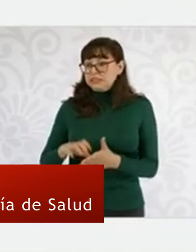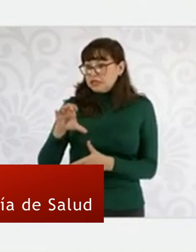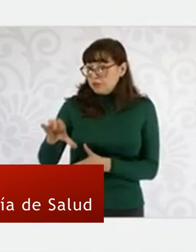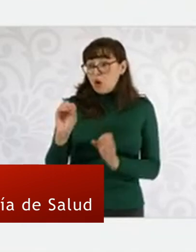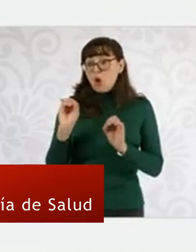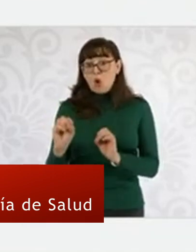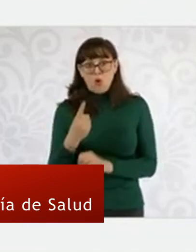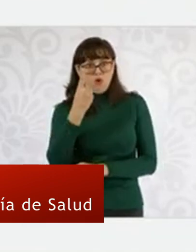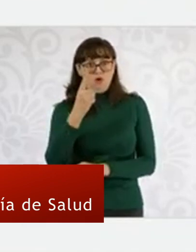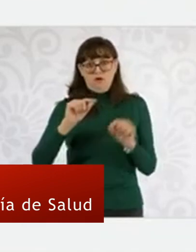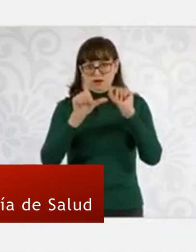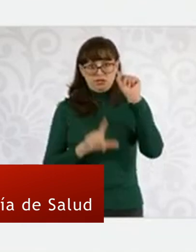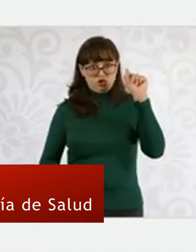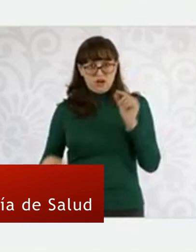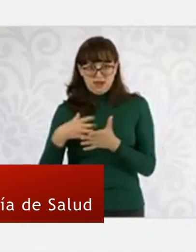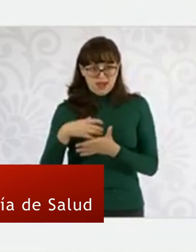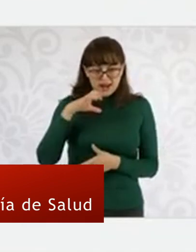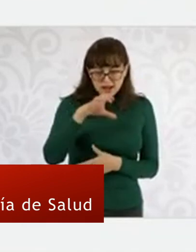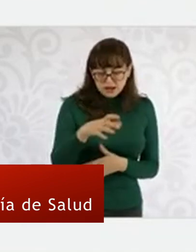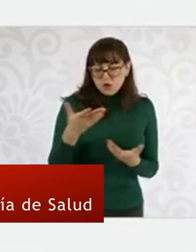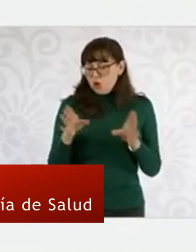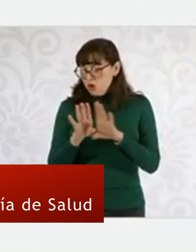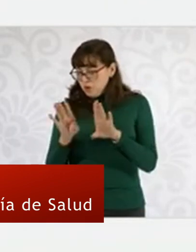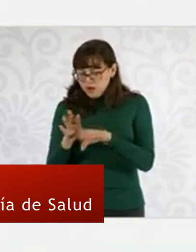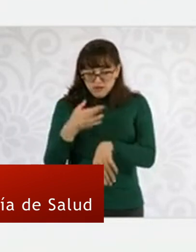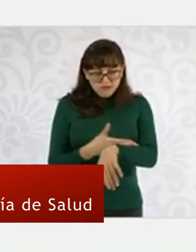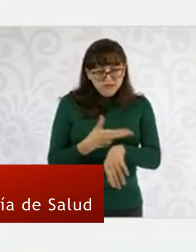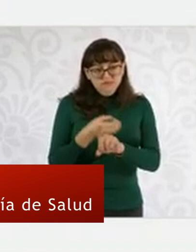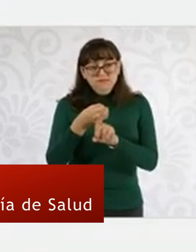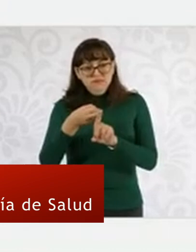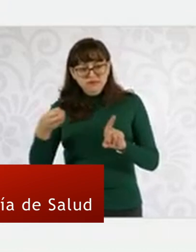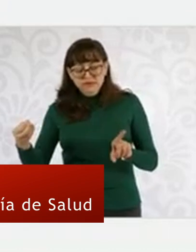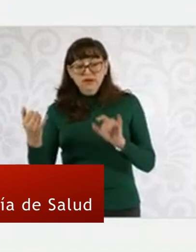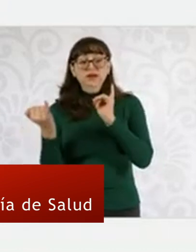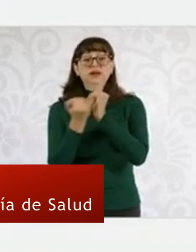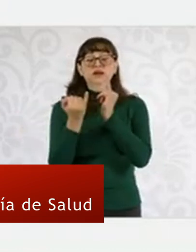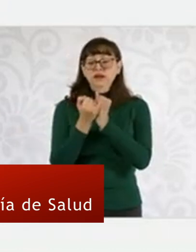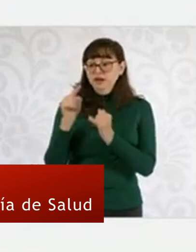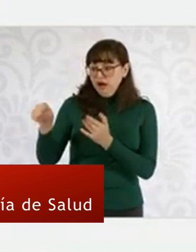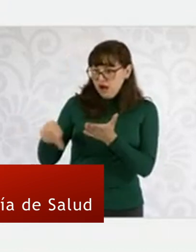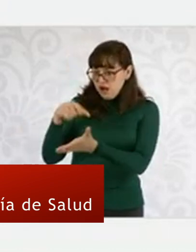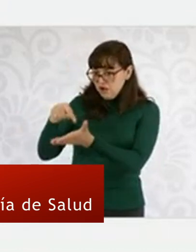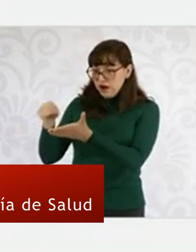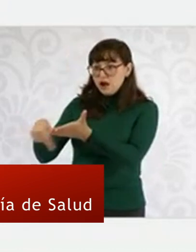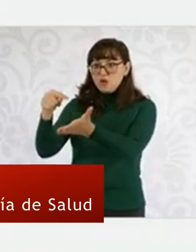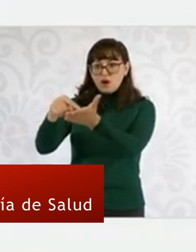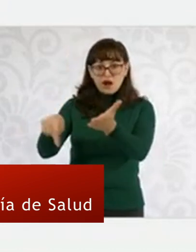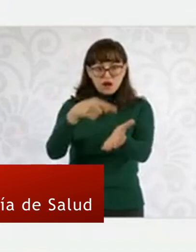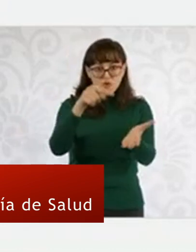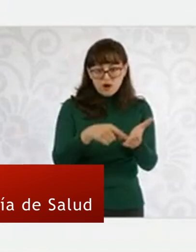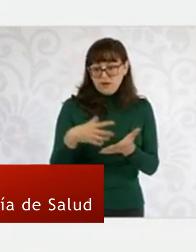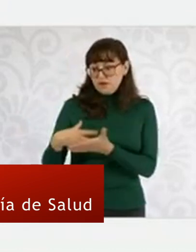país. Estamos también optimizando y digitalizando los procesos de entrega y recepción en cada punto de entrega, haciendo que no haya